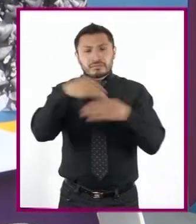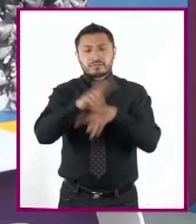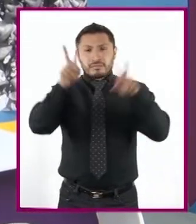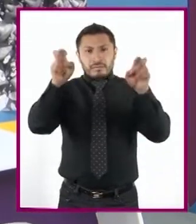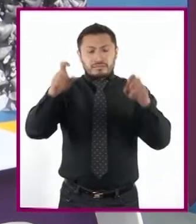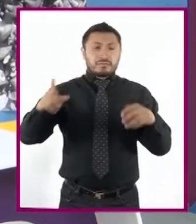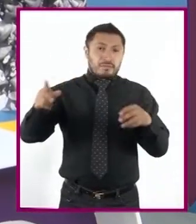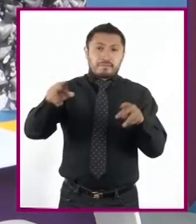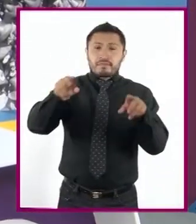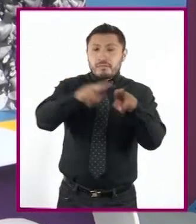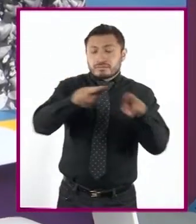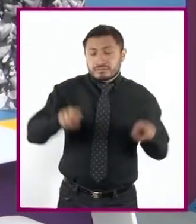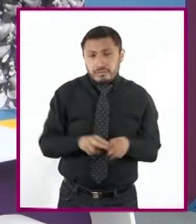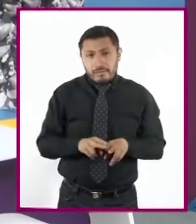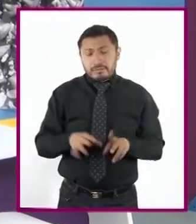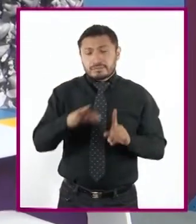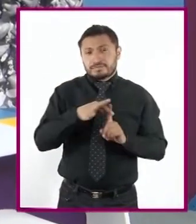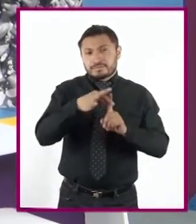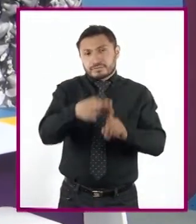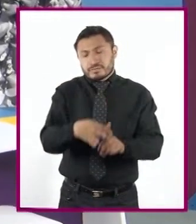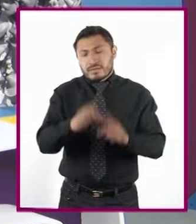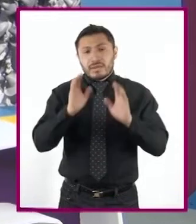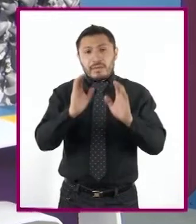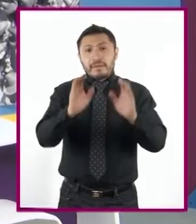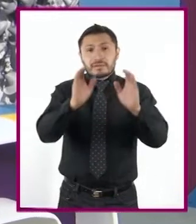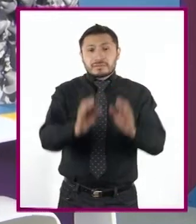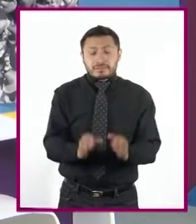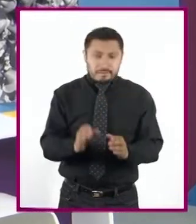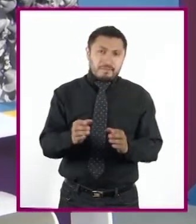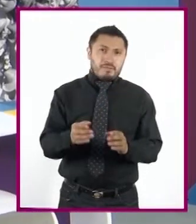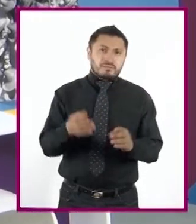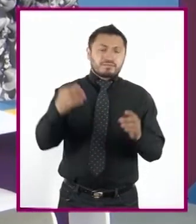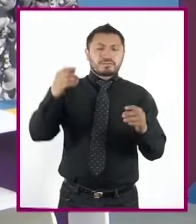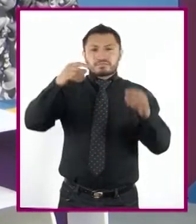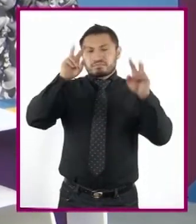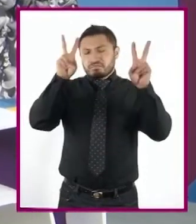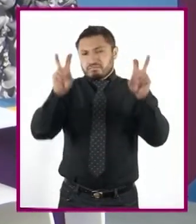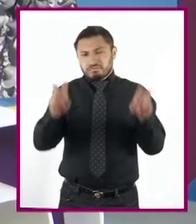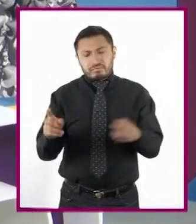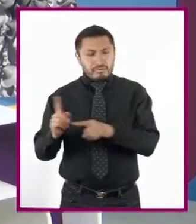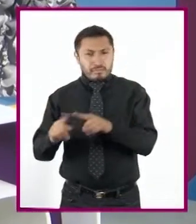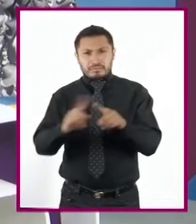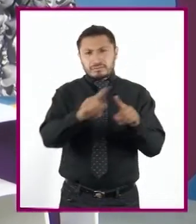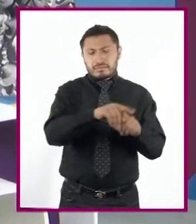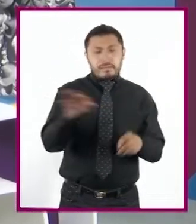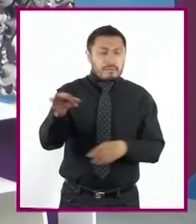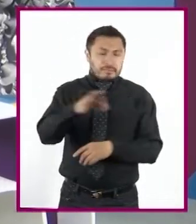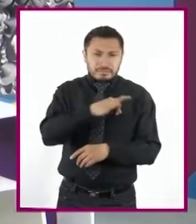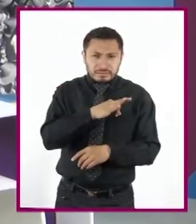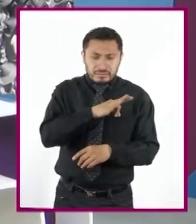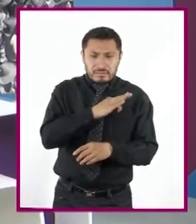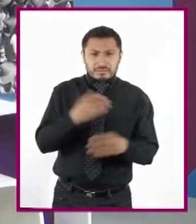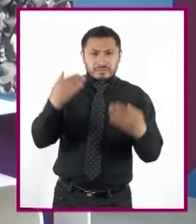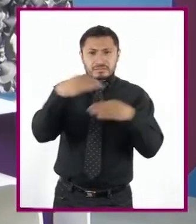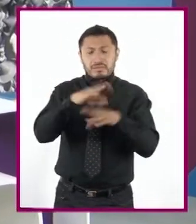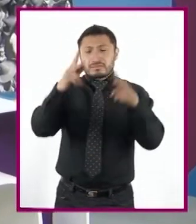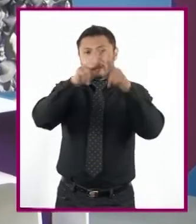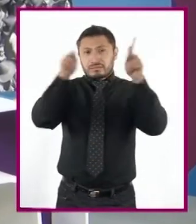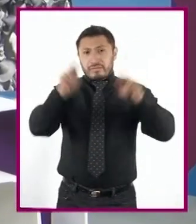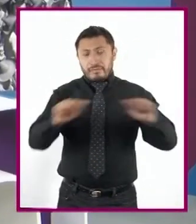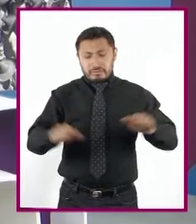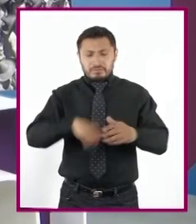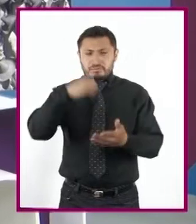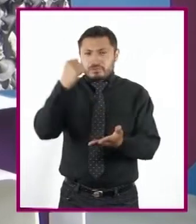nación, guiando y restringiendo las tendencias populares con fe ciega en la idea de que una paz forzosa